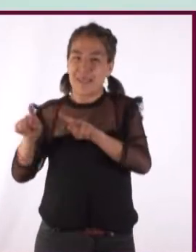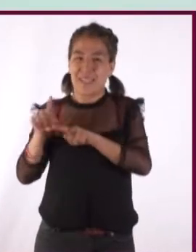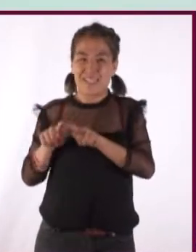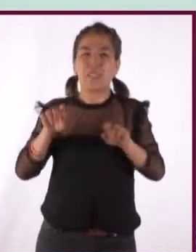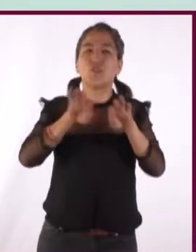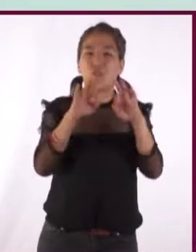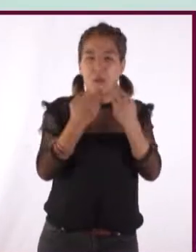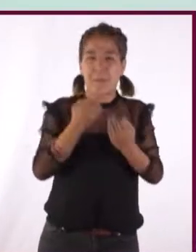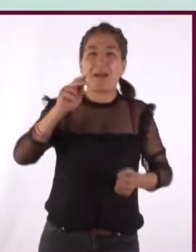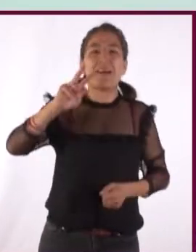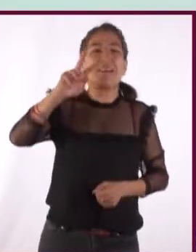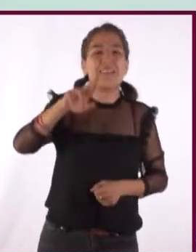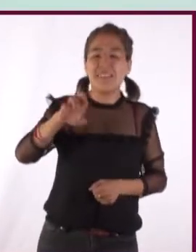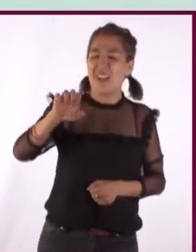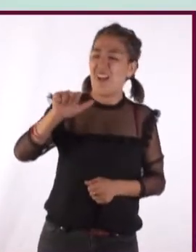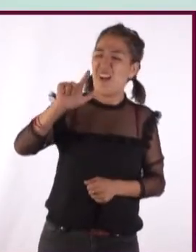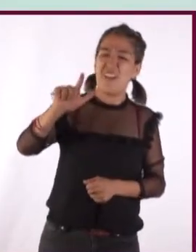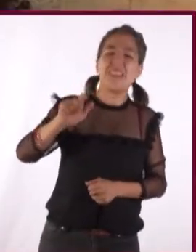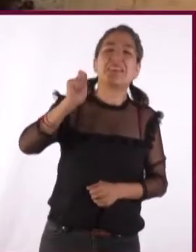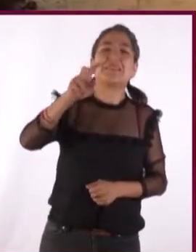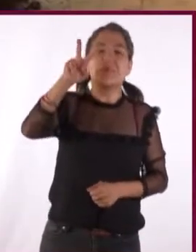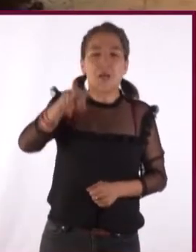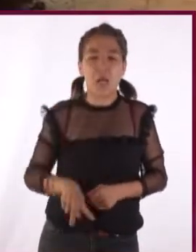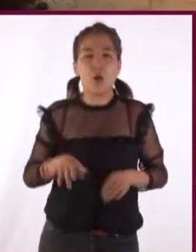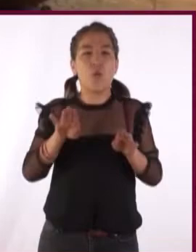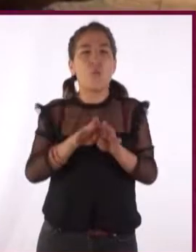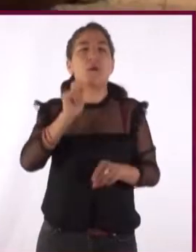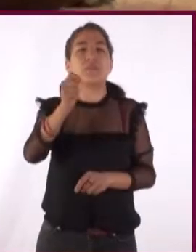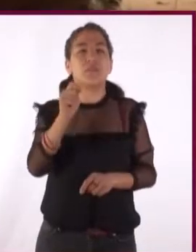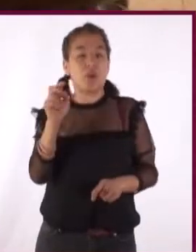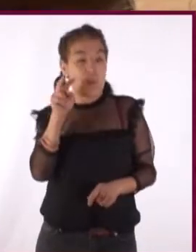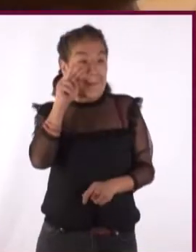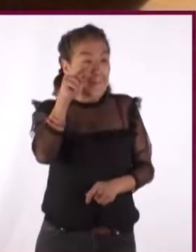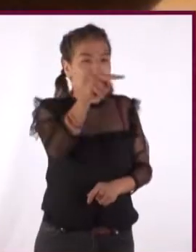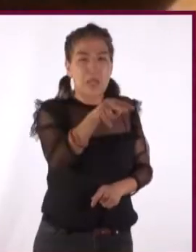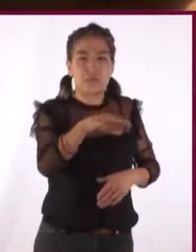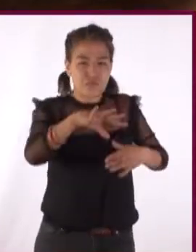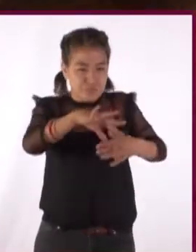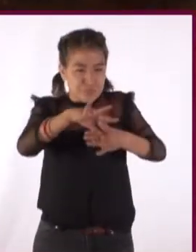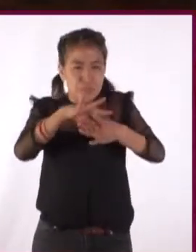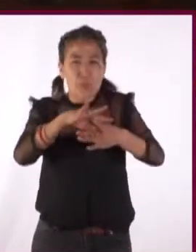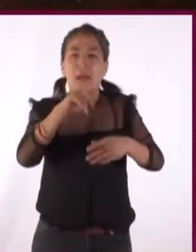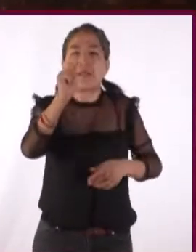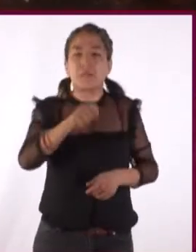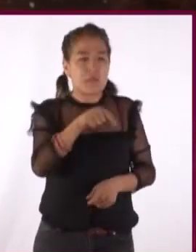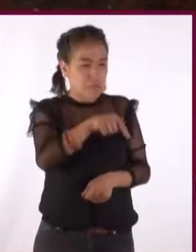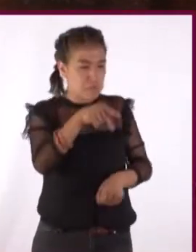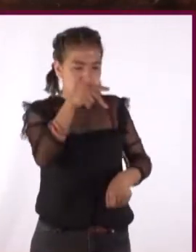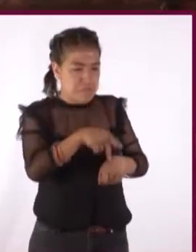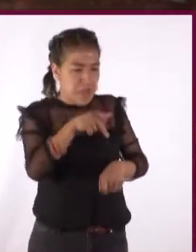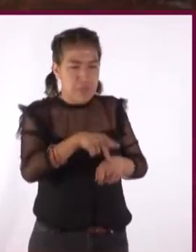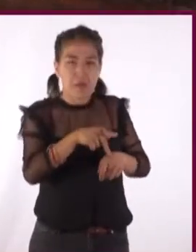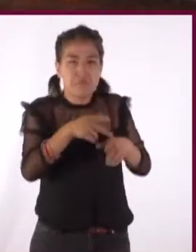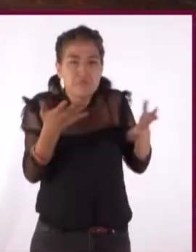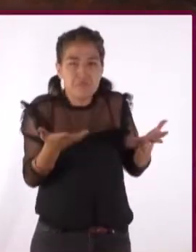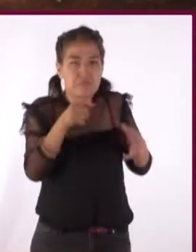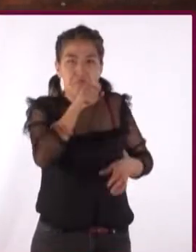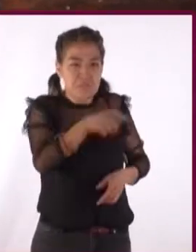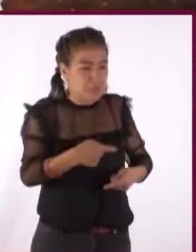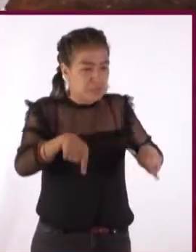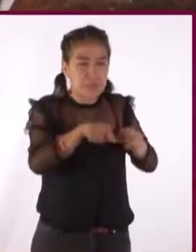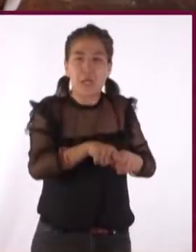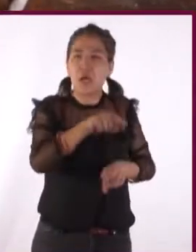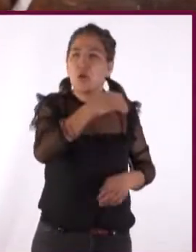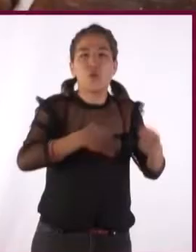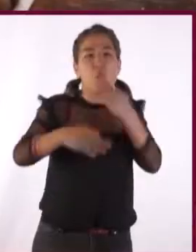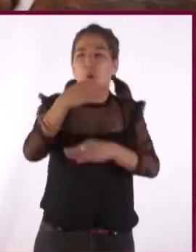realidades. Una que es lo que llamamos la realidad objetiva, ¿no? Donde una piedra es una piedra